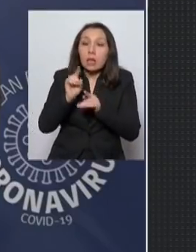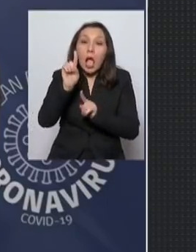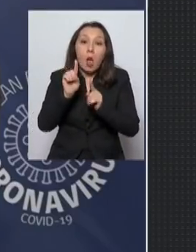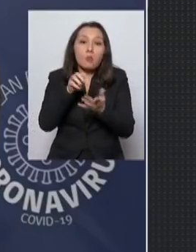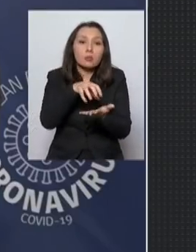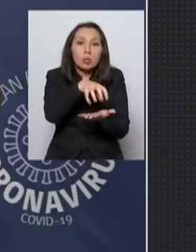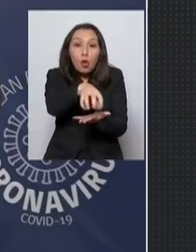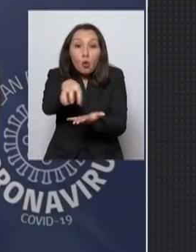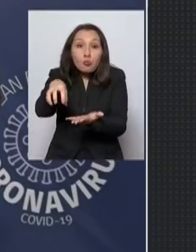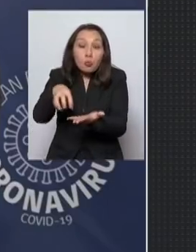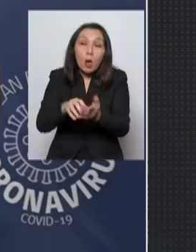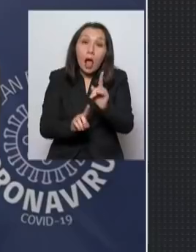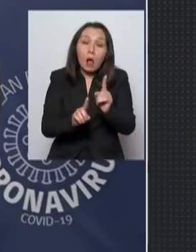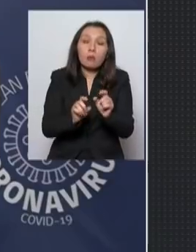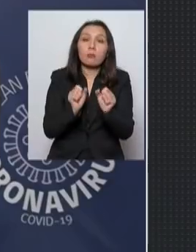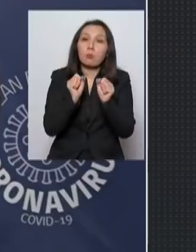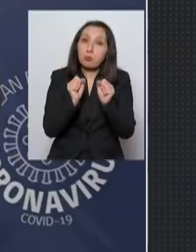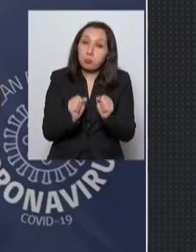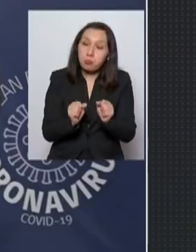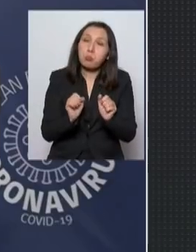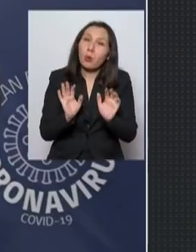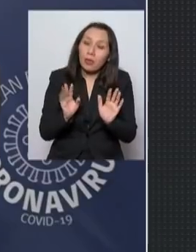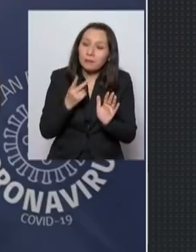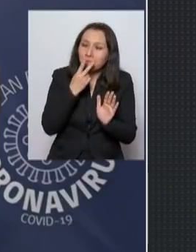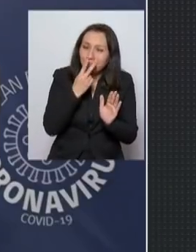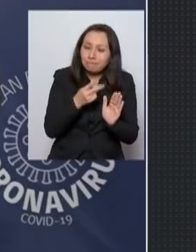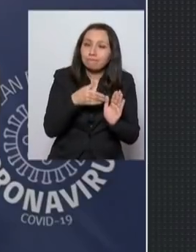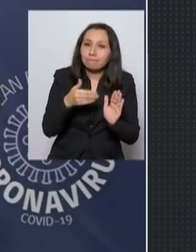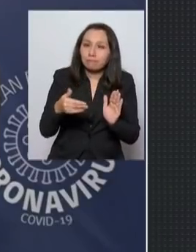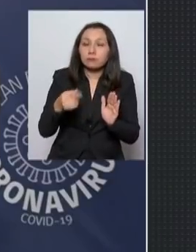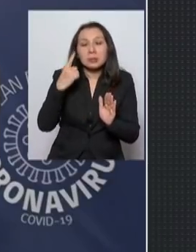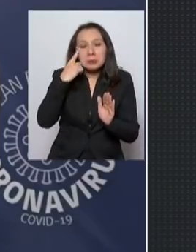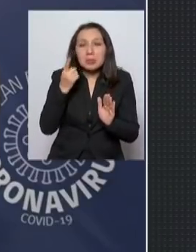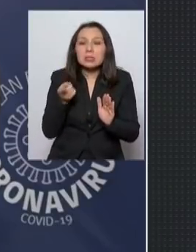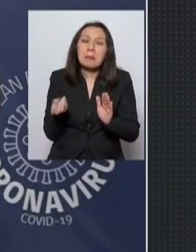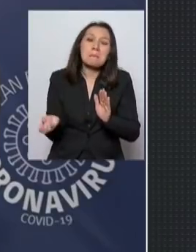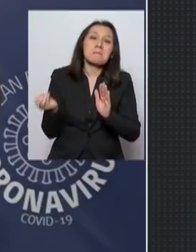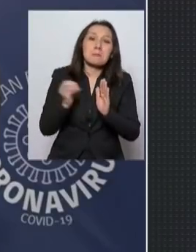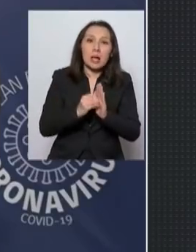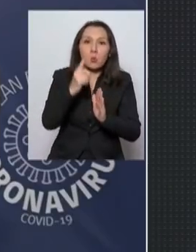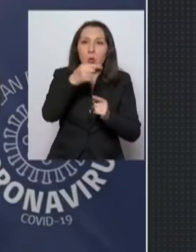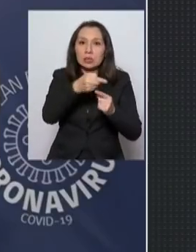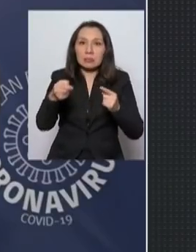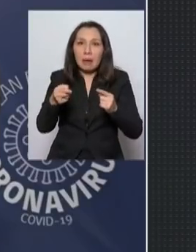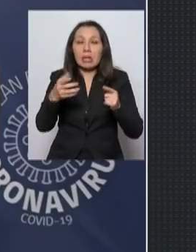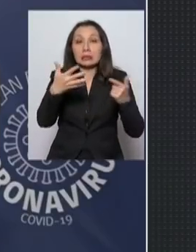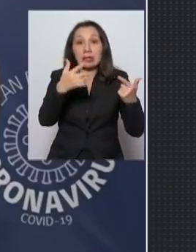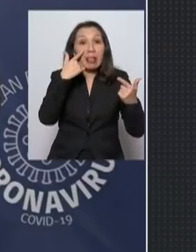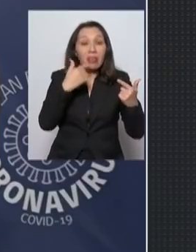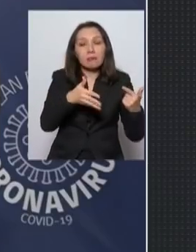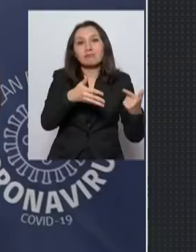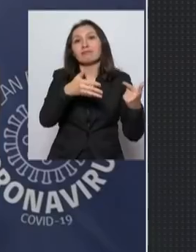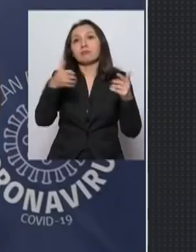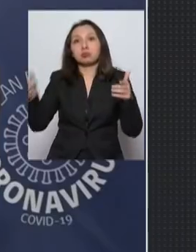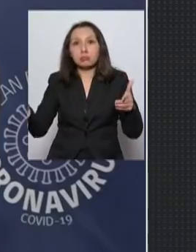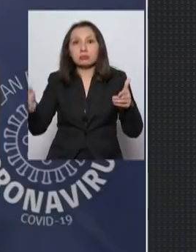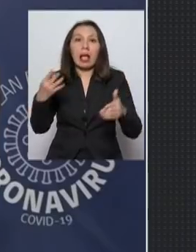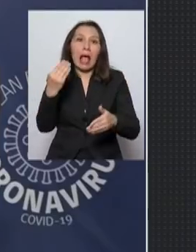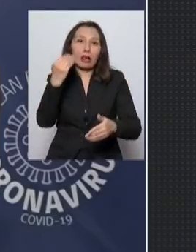comuna, lo probable es que se renueve por una semana más, hasta el viernes